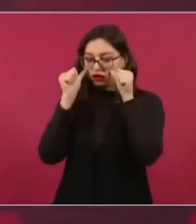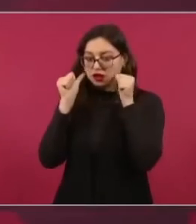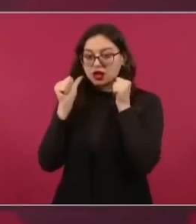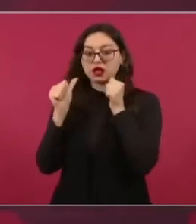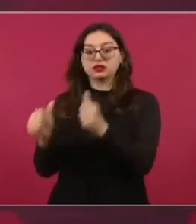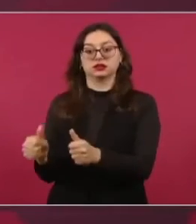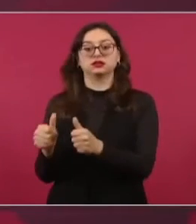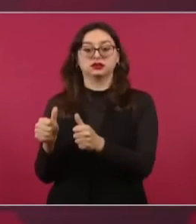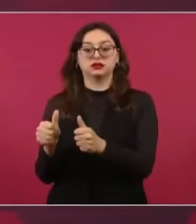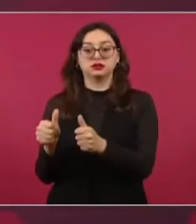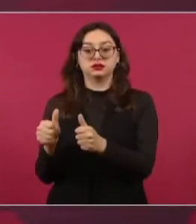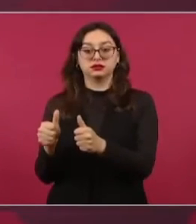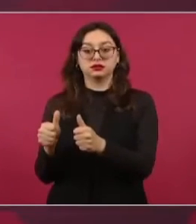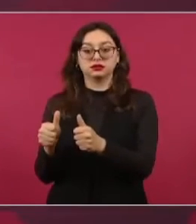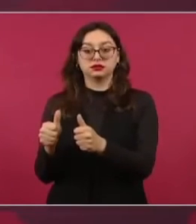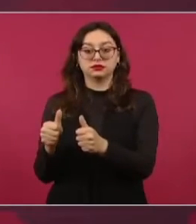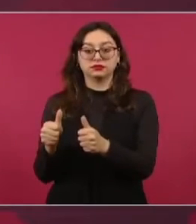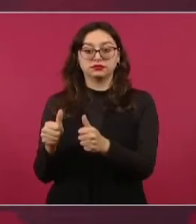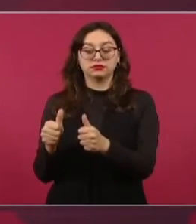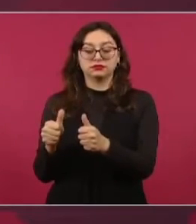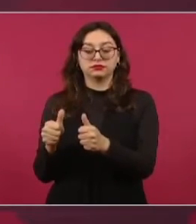con